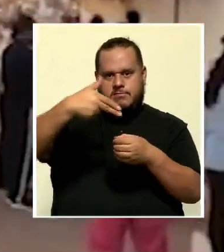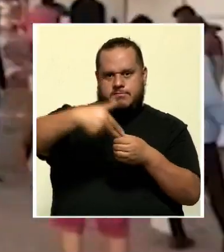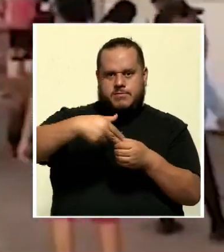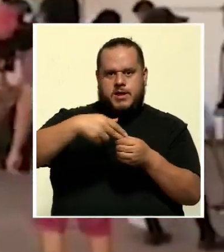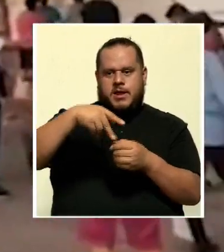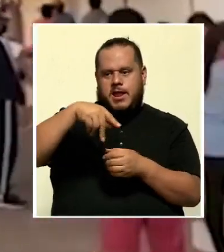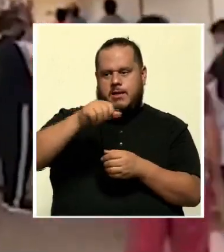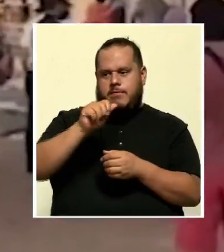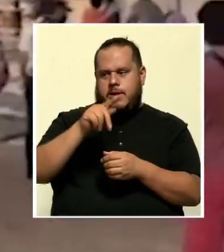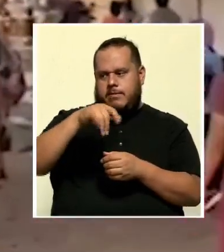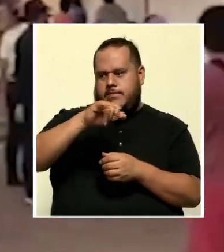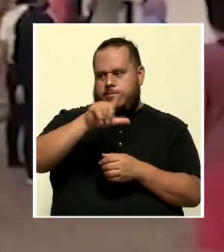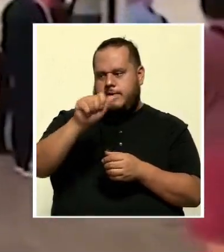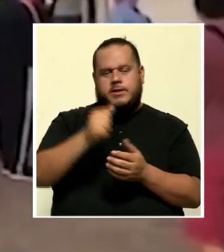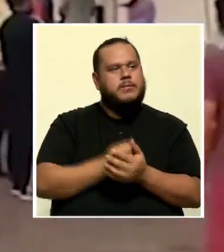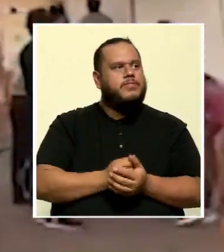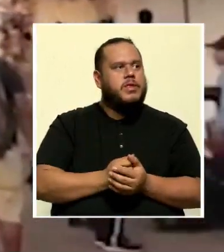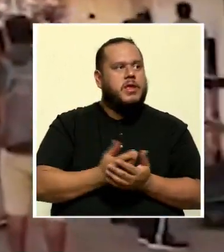Pampilla.